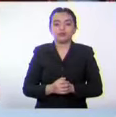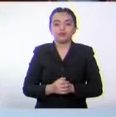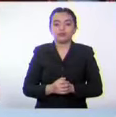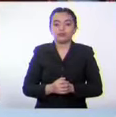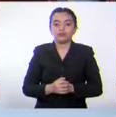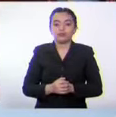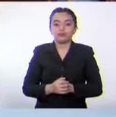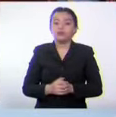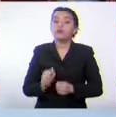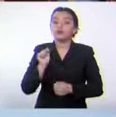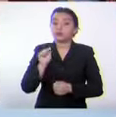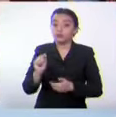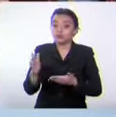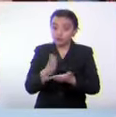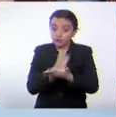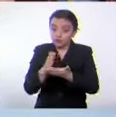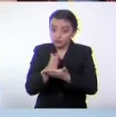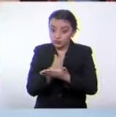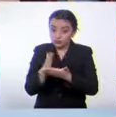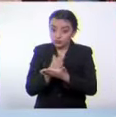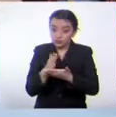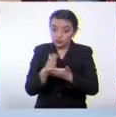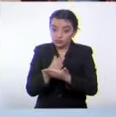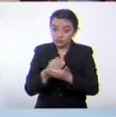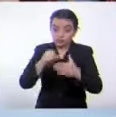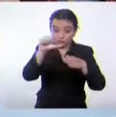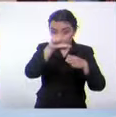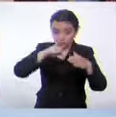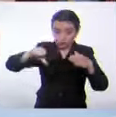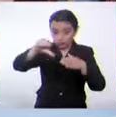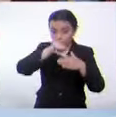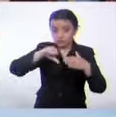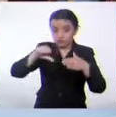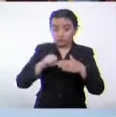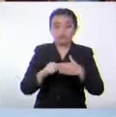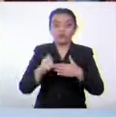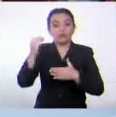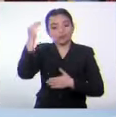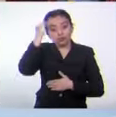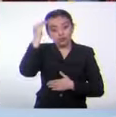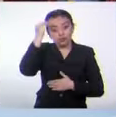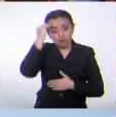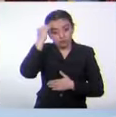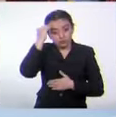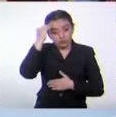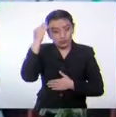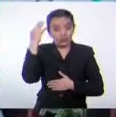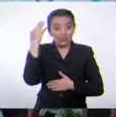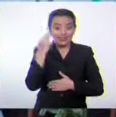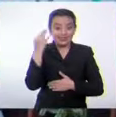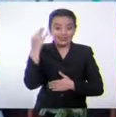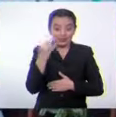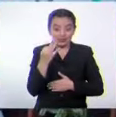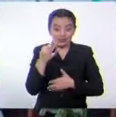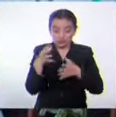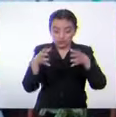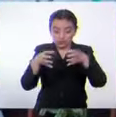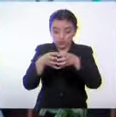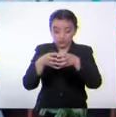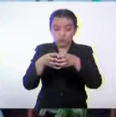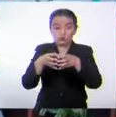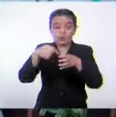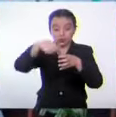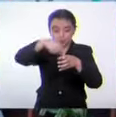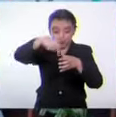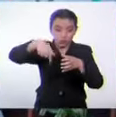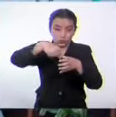Para el estudio cuantitativo de las disoluciones es necesario conocer la concentración, es decir, la cantidad